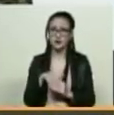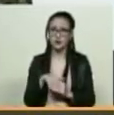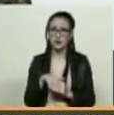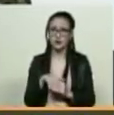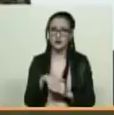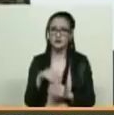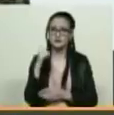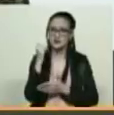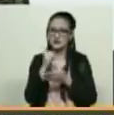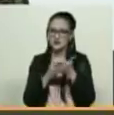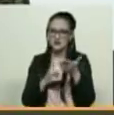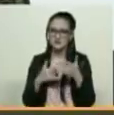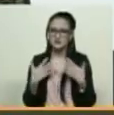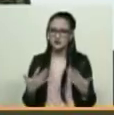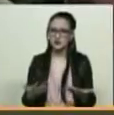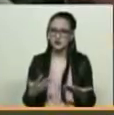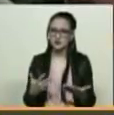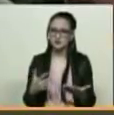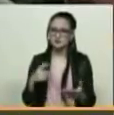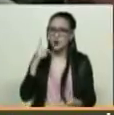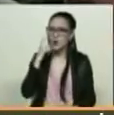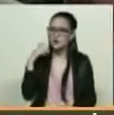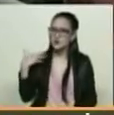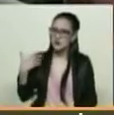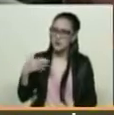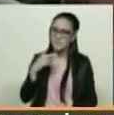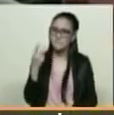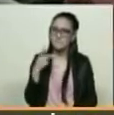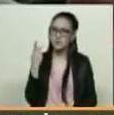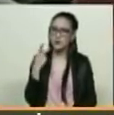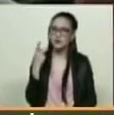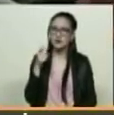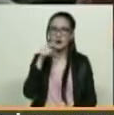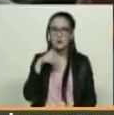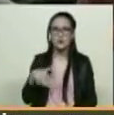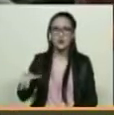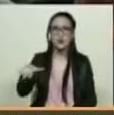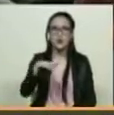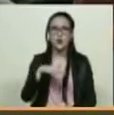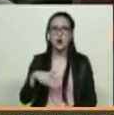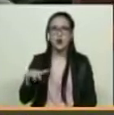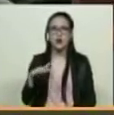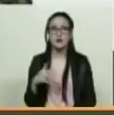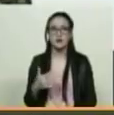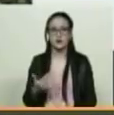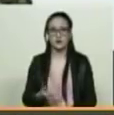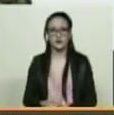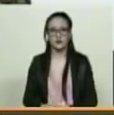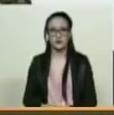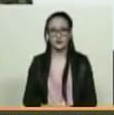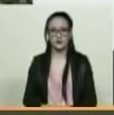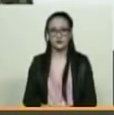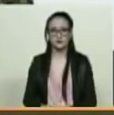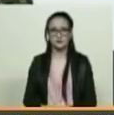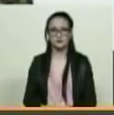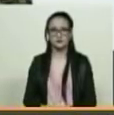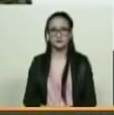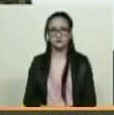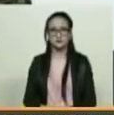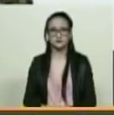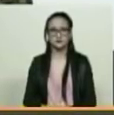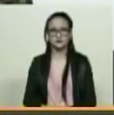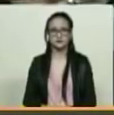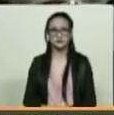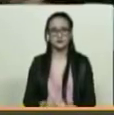inscribe en la tradición política de nuestro pueblo, que está ya muy arraigada, que es la de